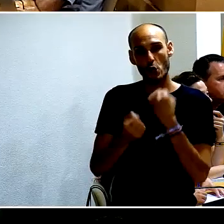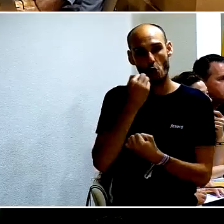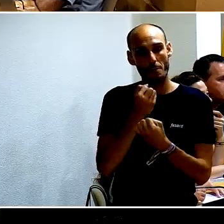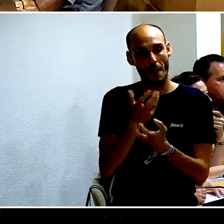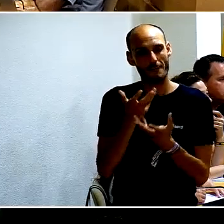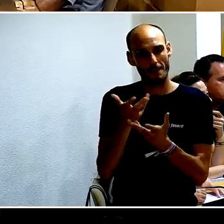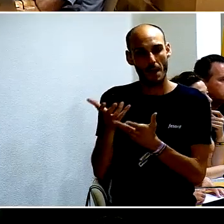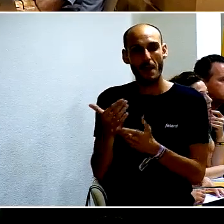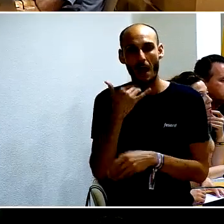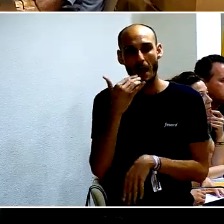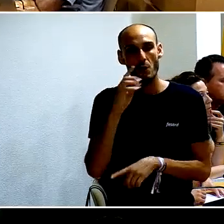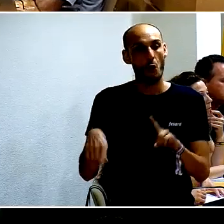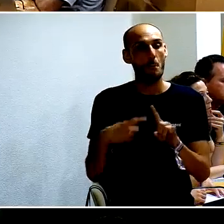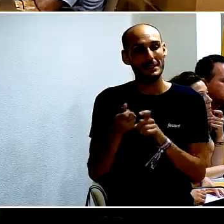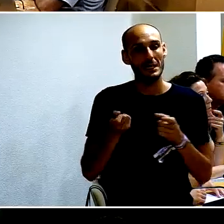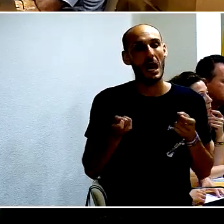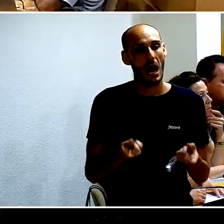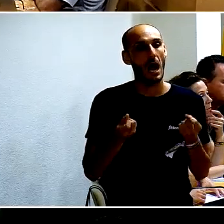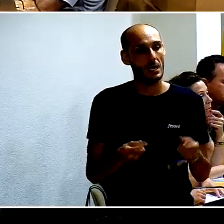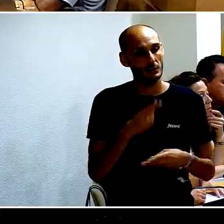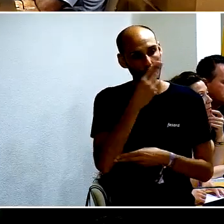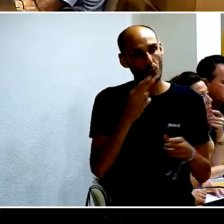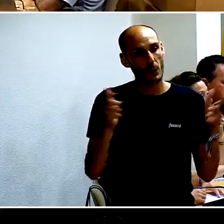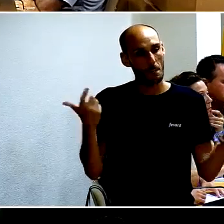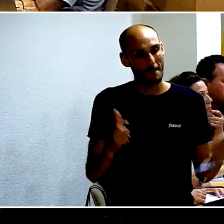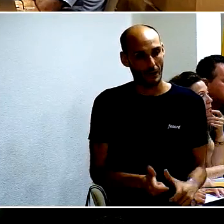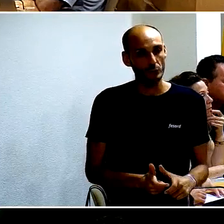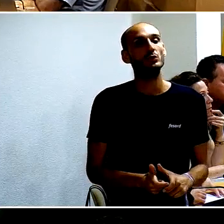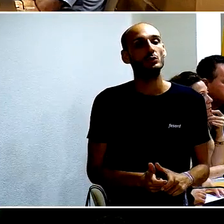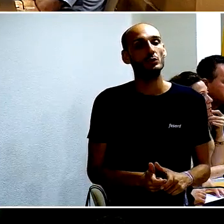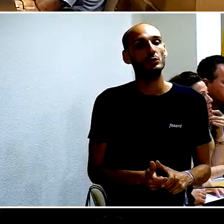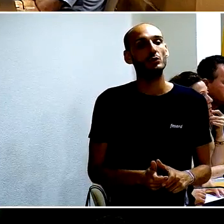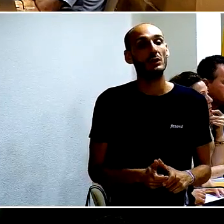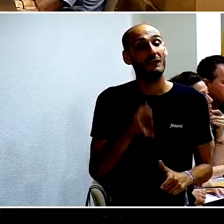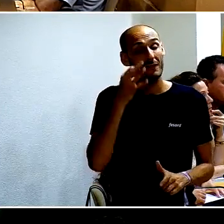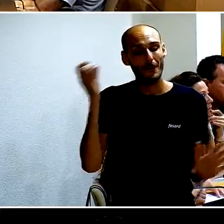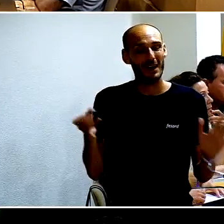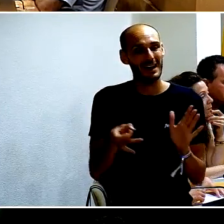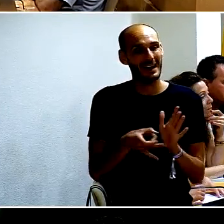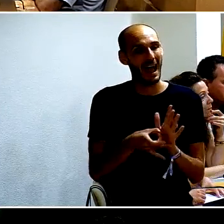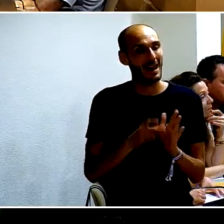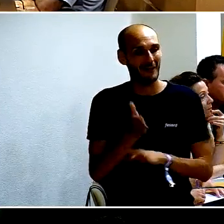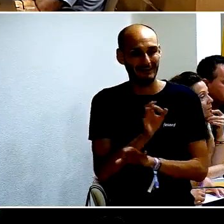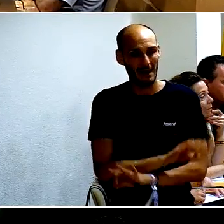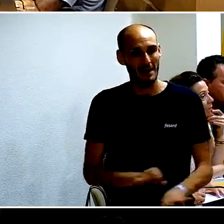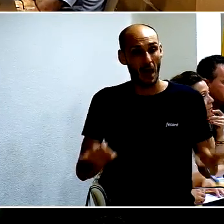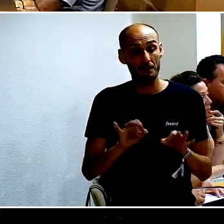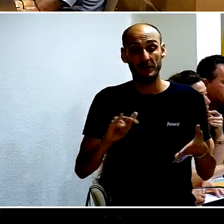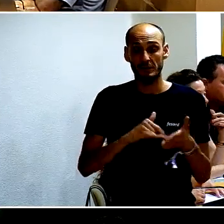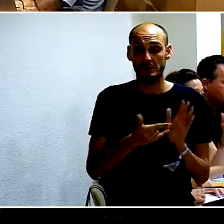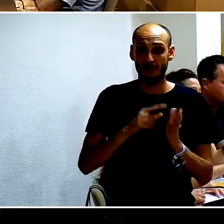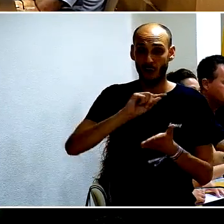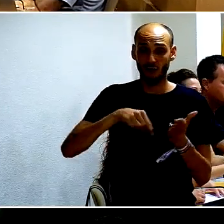la reducción del gasto público, sin que ello afecte a la calidad. Este sistema de contratación